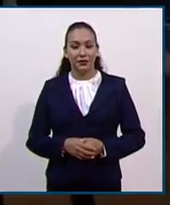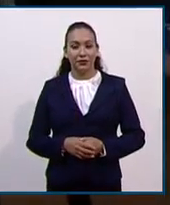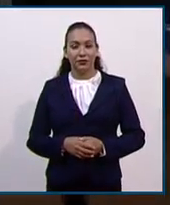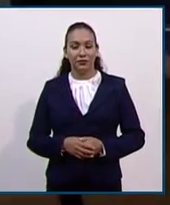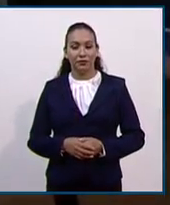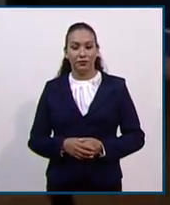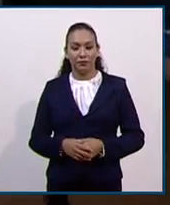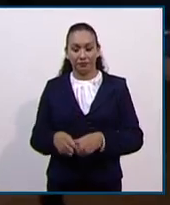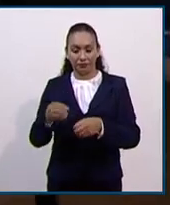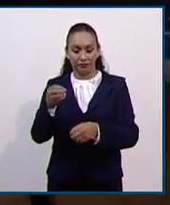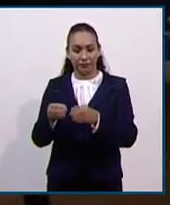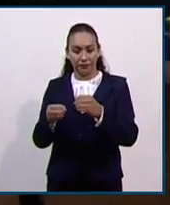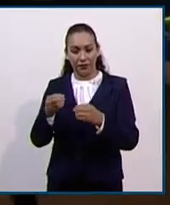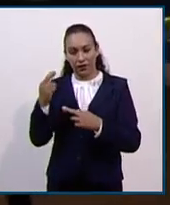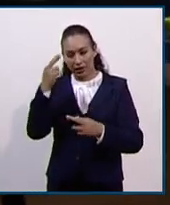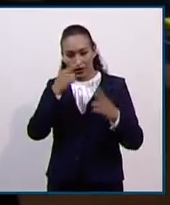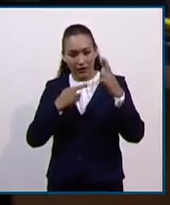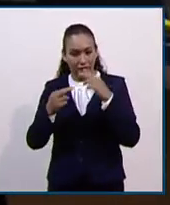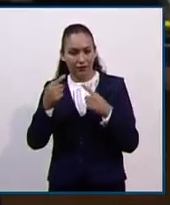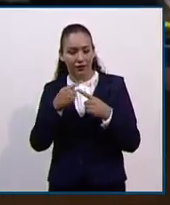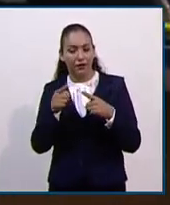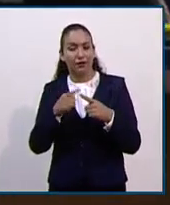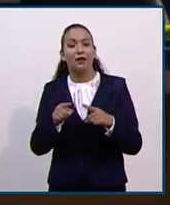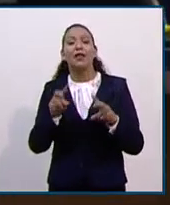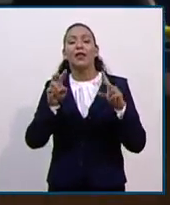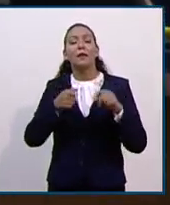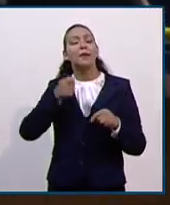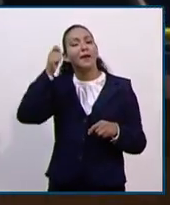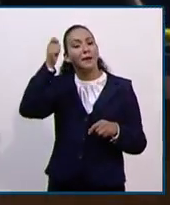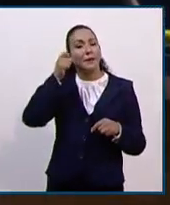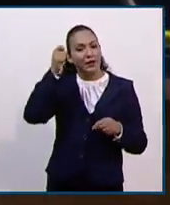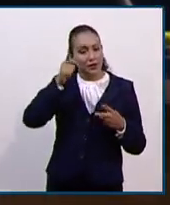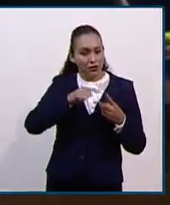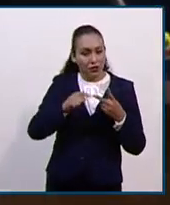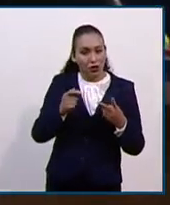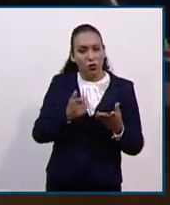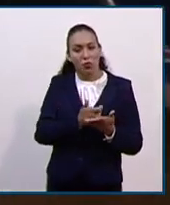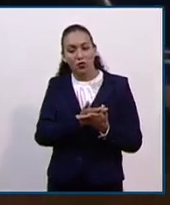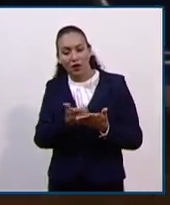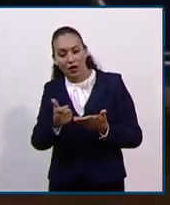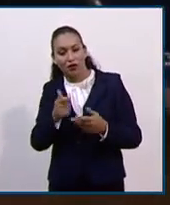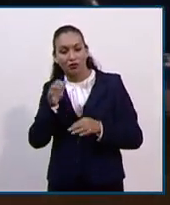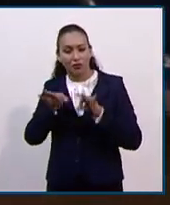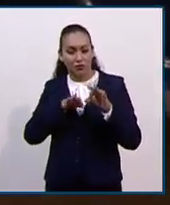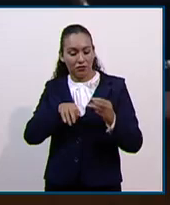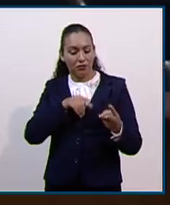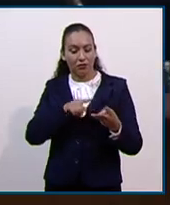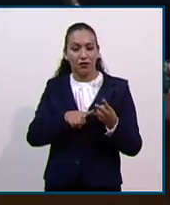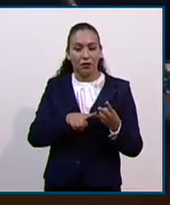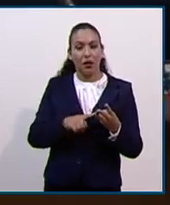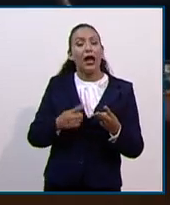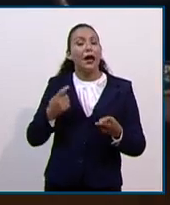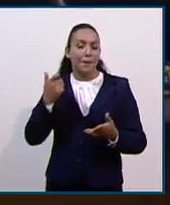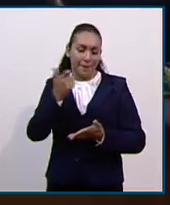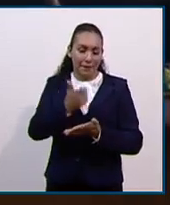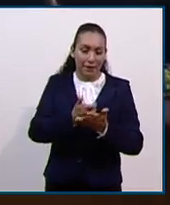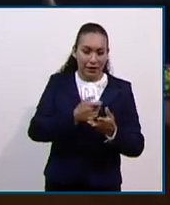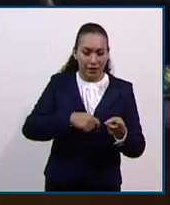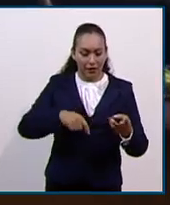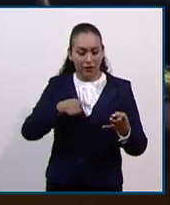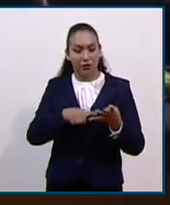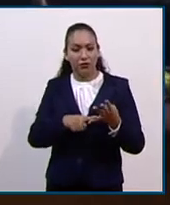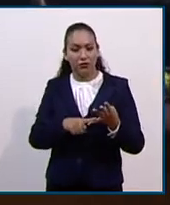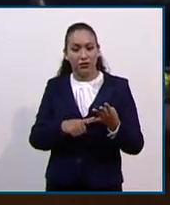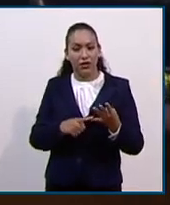Las salas de la Corte resolvieron asuntos relacionados con pensiones, prestaciones laborales, compensación universal y principio